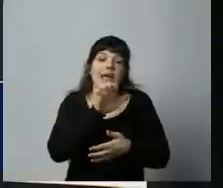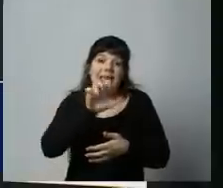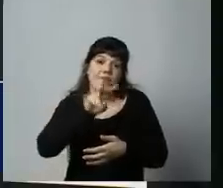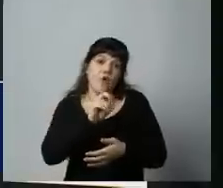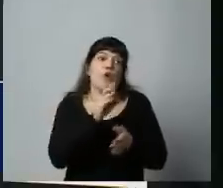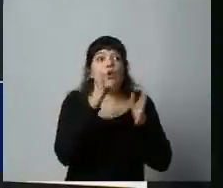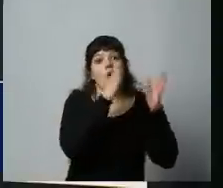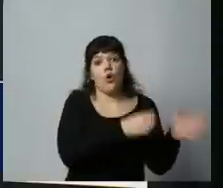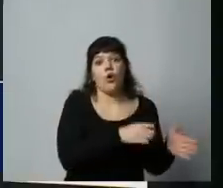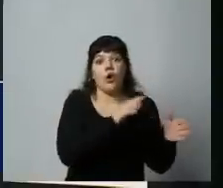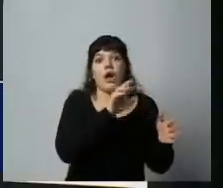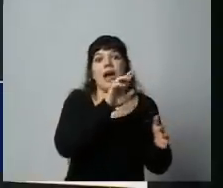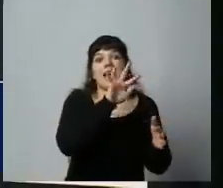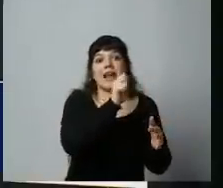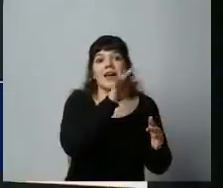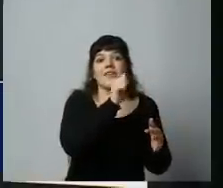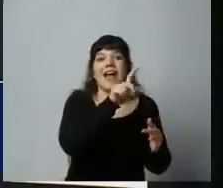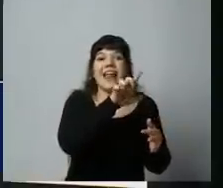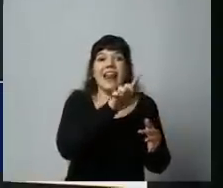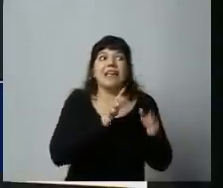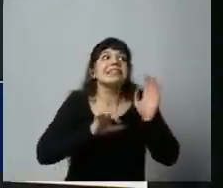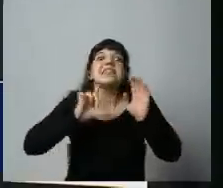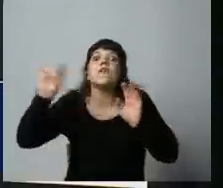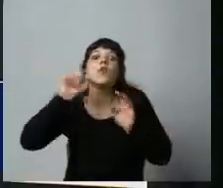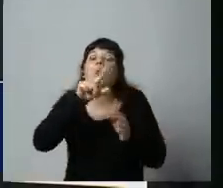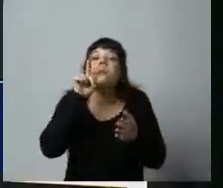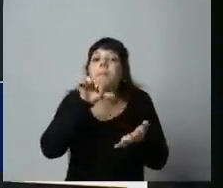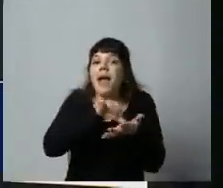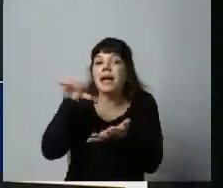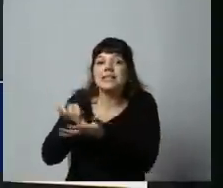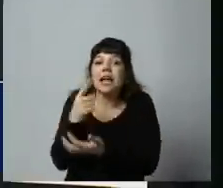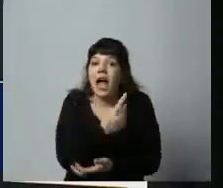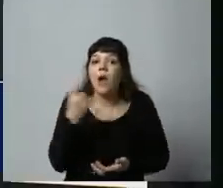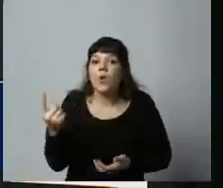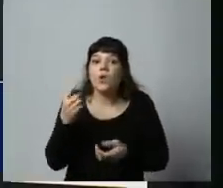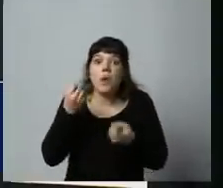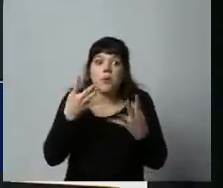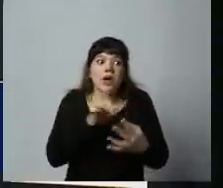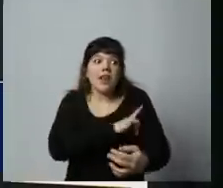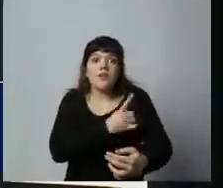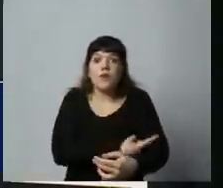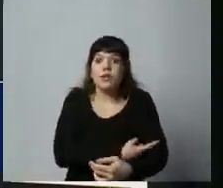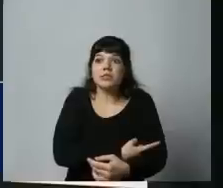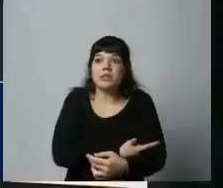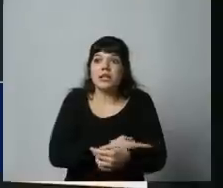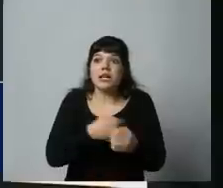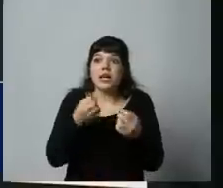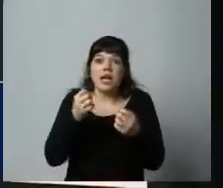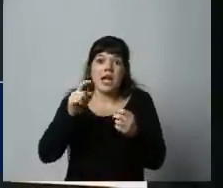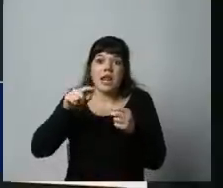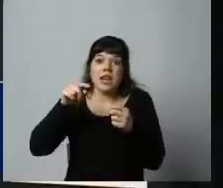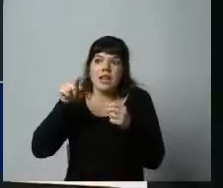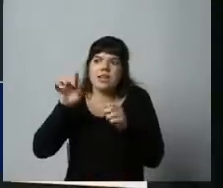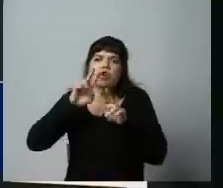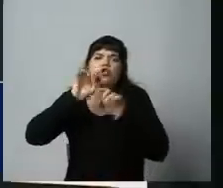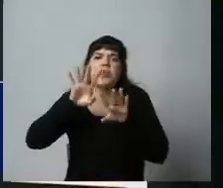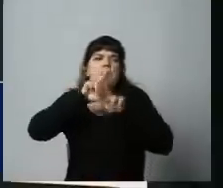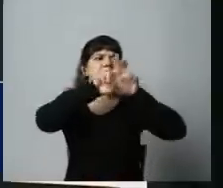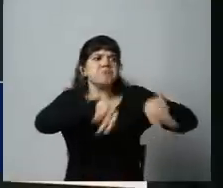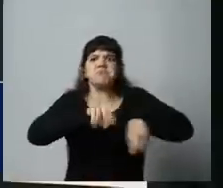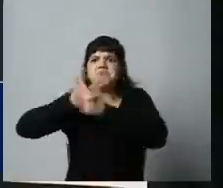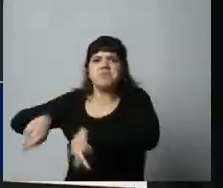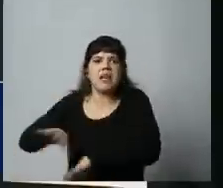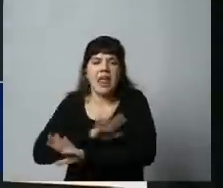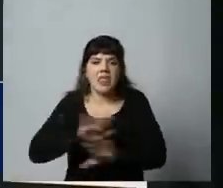en el otro Rafael Correa viven en el exilio y sus fuerzas políticas que son las mayoritarias están siendo proscritos por argumentos que son